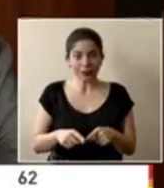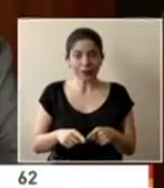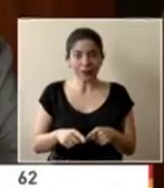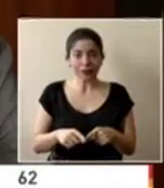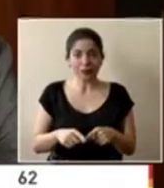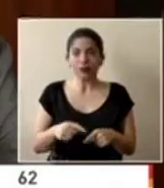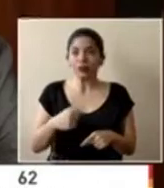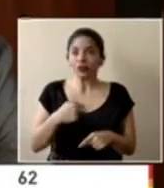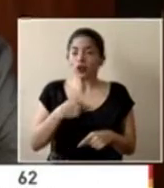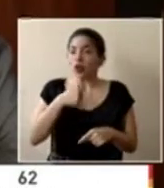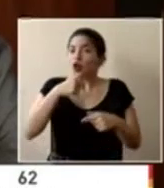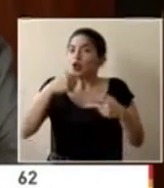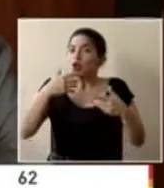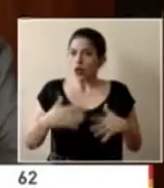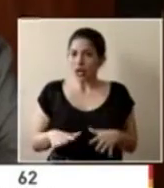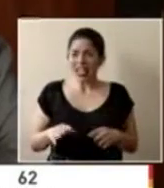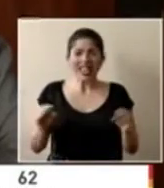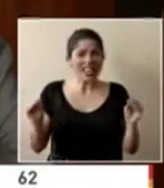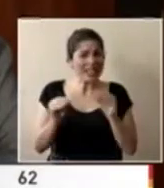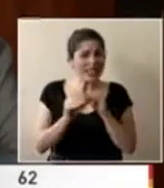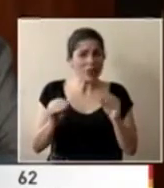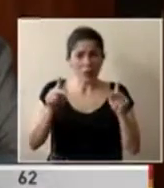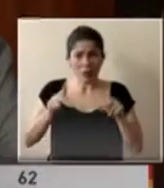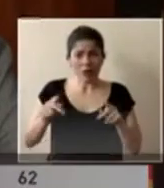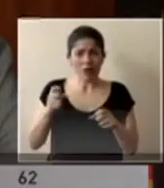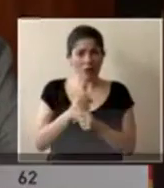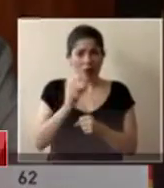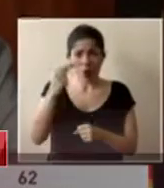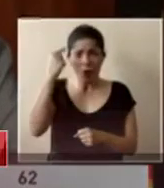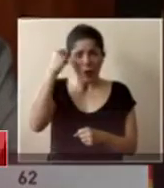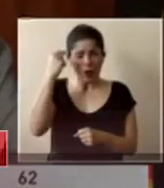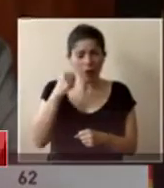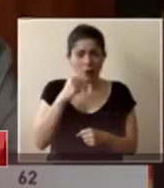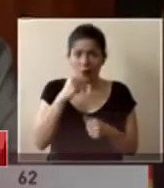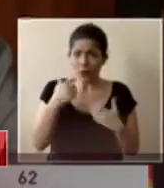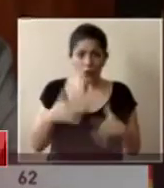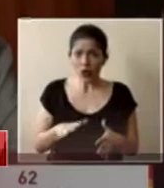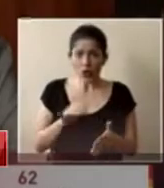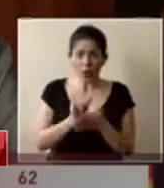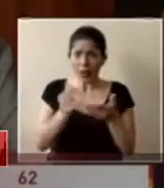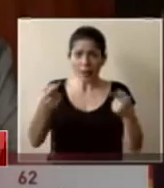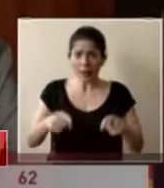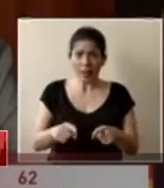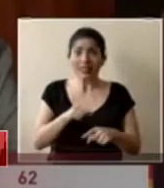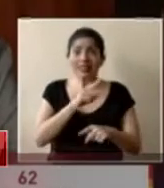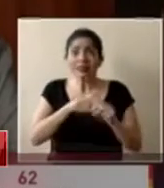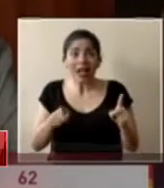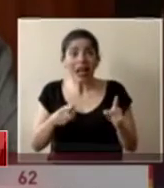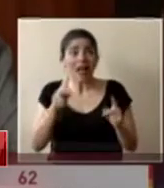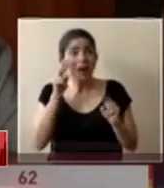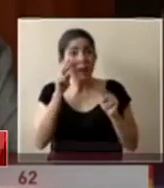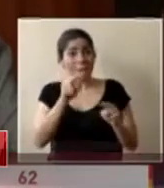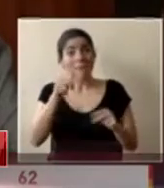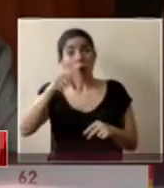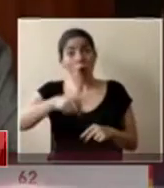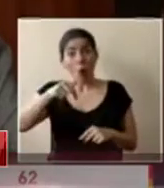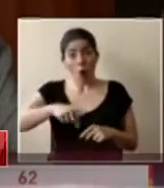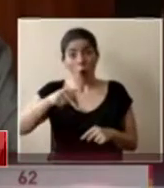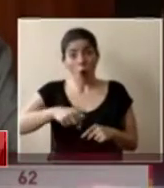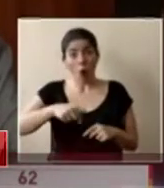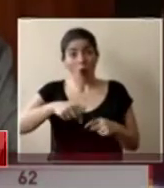Y yo no quiero, ni ninguna miembro del gobierno, queremos que esto ocurra. Pero el comportamiento que hemos visto hoy,